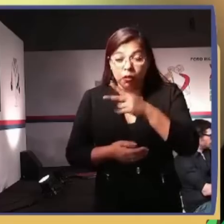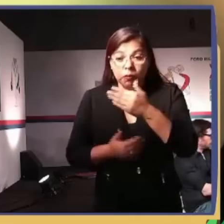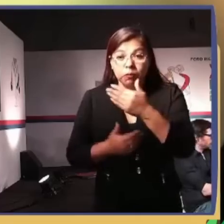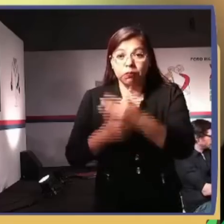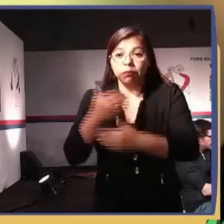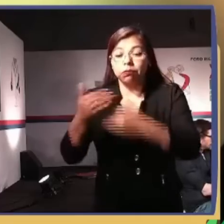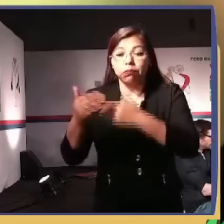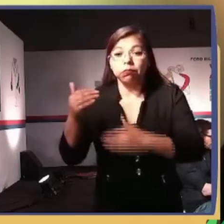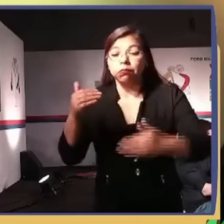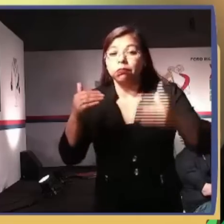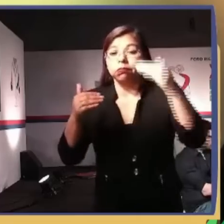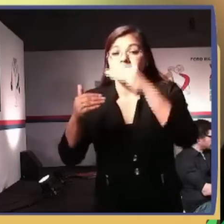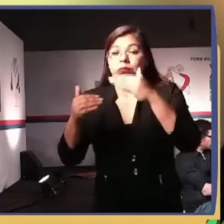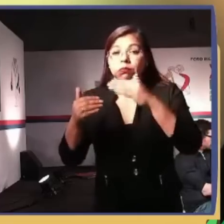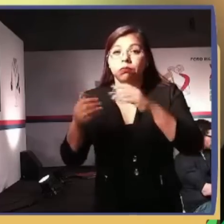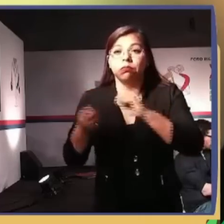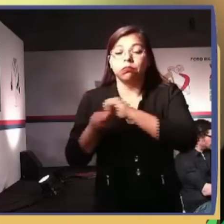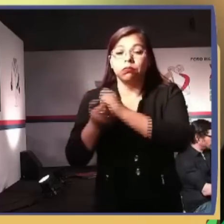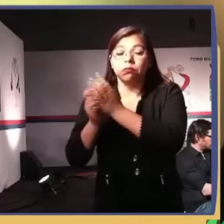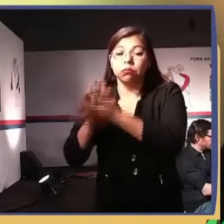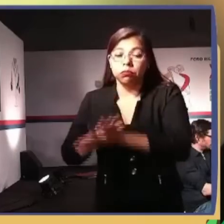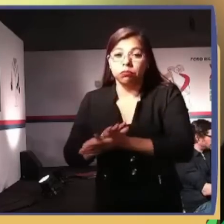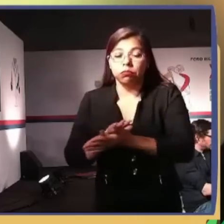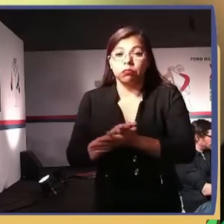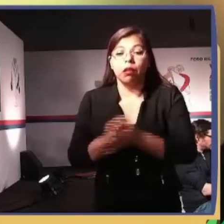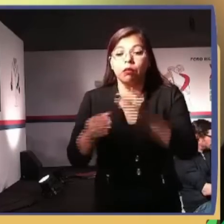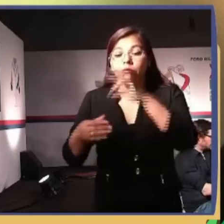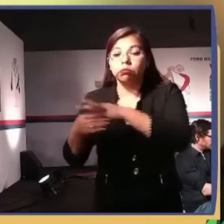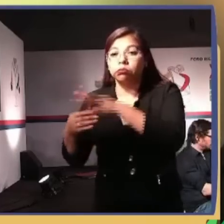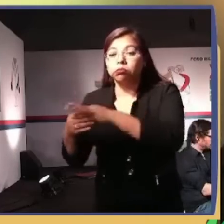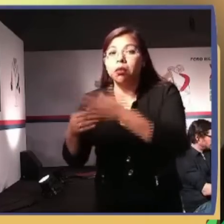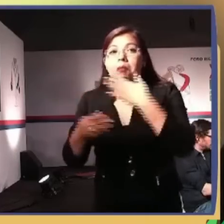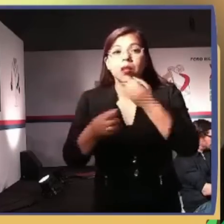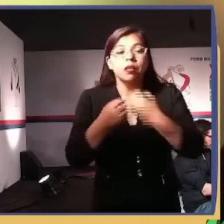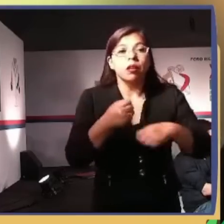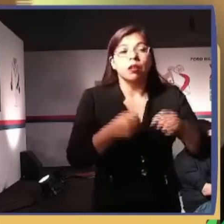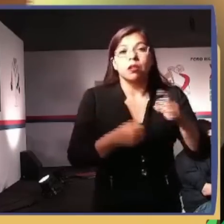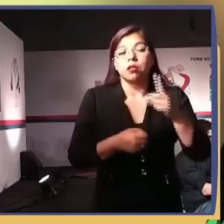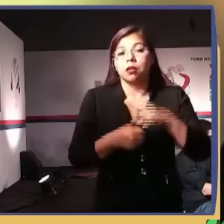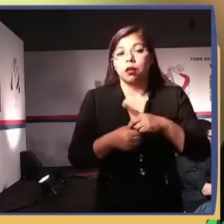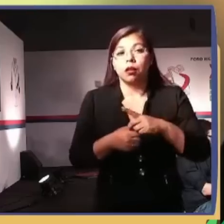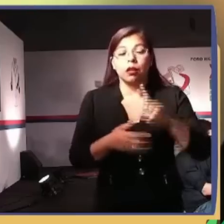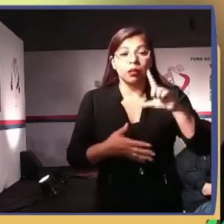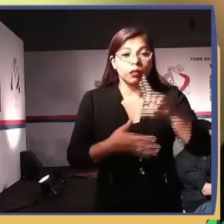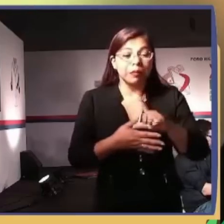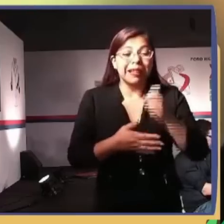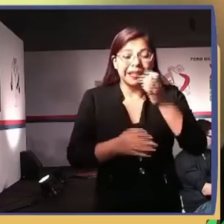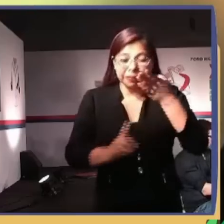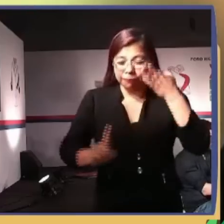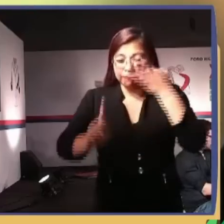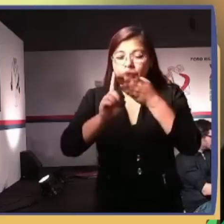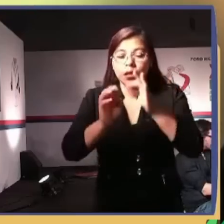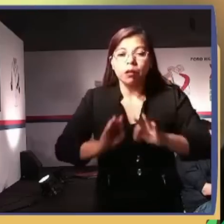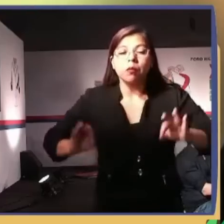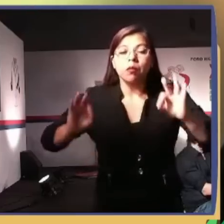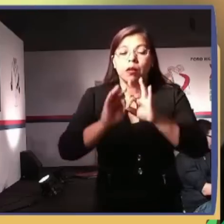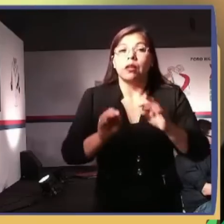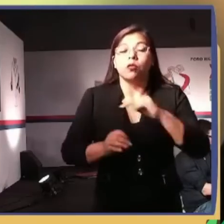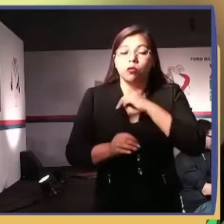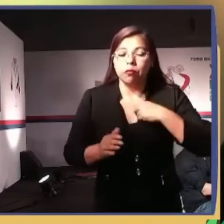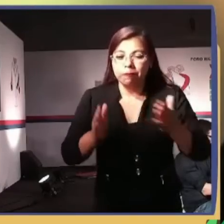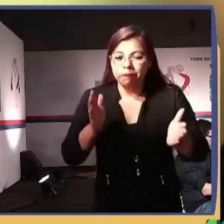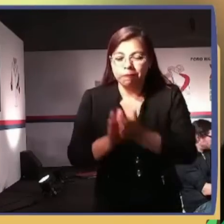transformación democrática de las sociedades latinoamericanas y es clave también en esa construcción que tenemos que tratar de